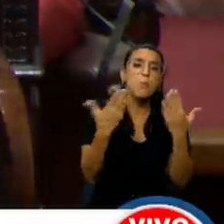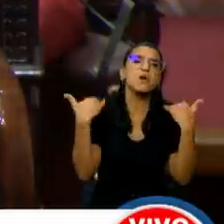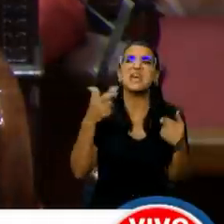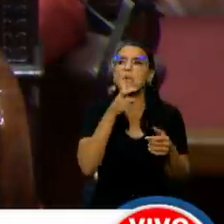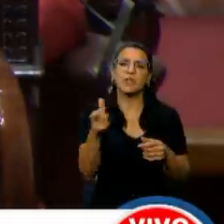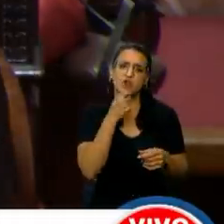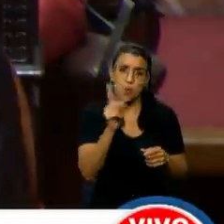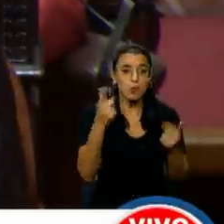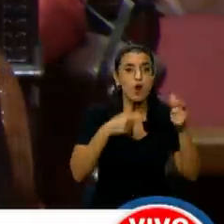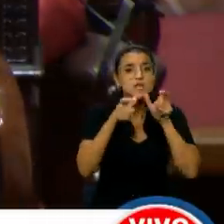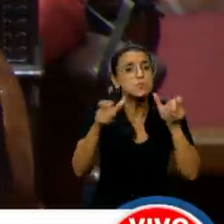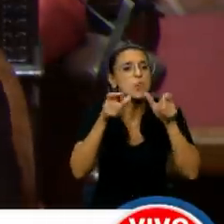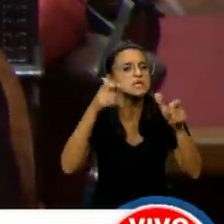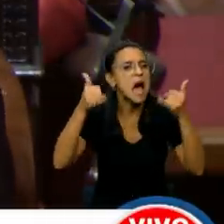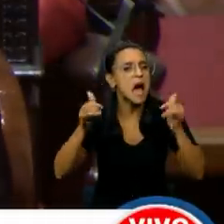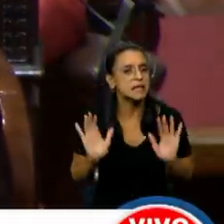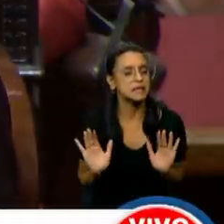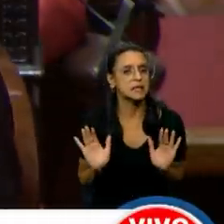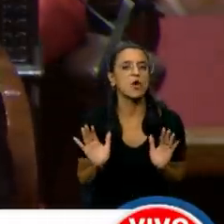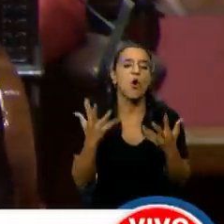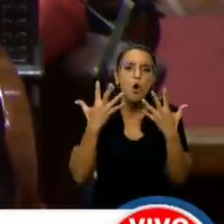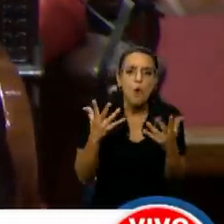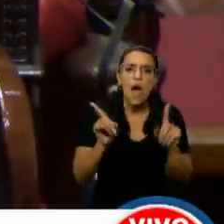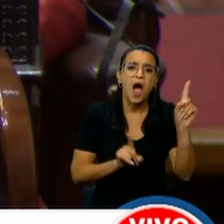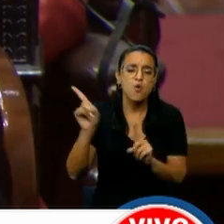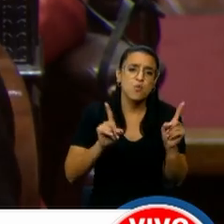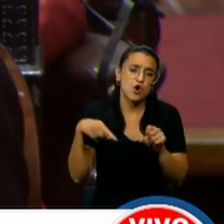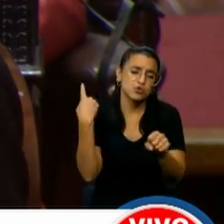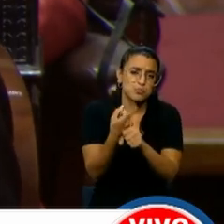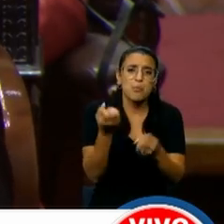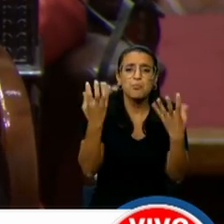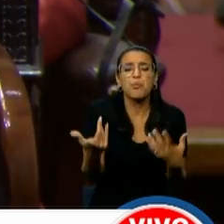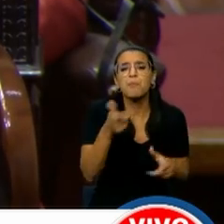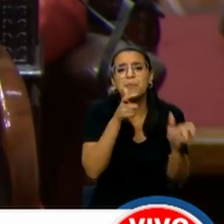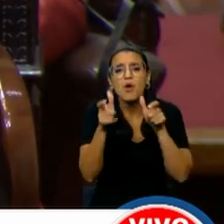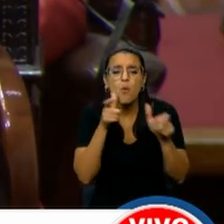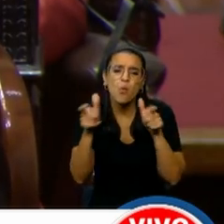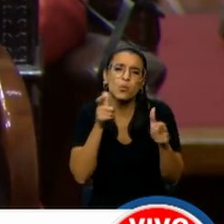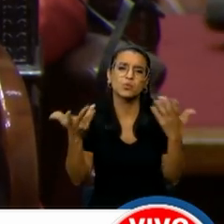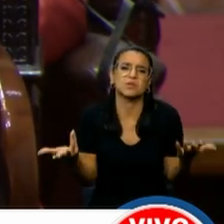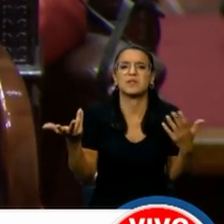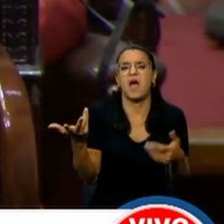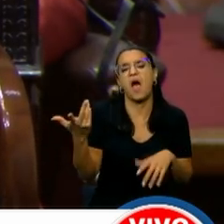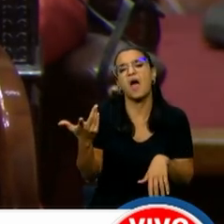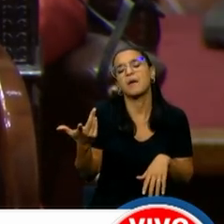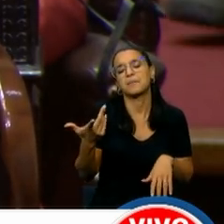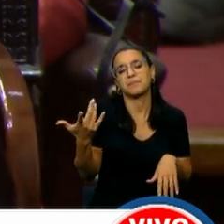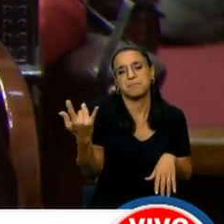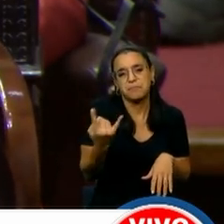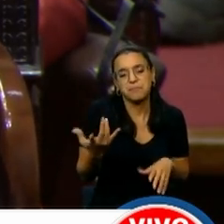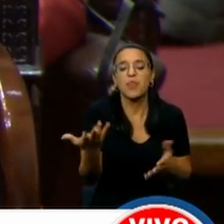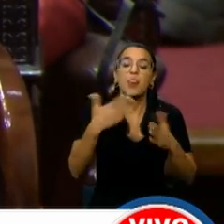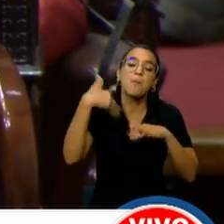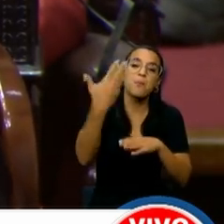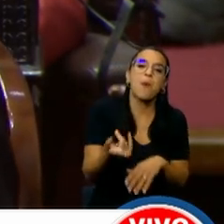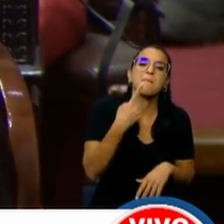respuesta pero hubieron respuestas por supuesto hay algunas que no se pudieron dar porque se han hecho preguntas absolutamente inverosímiles por más que luego me